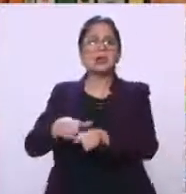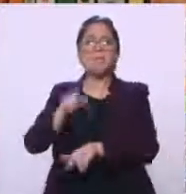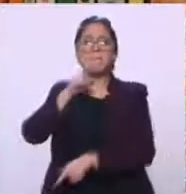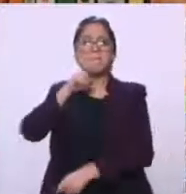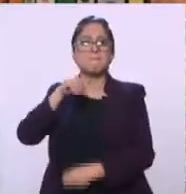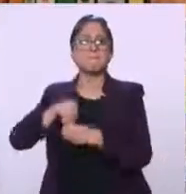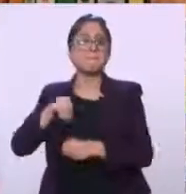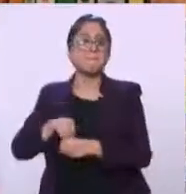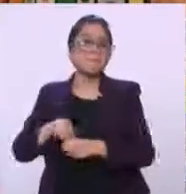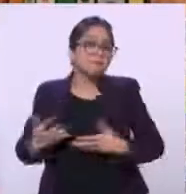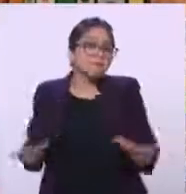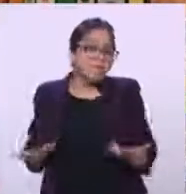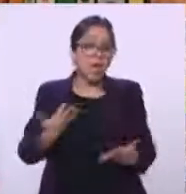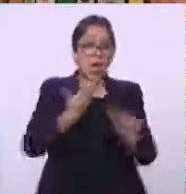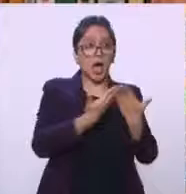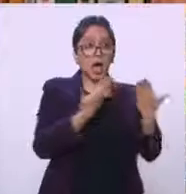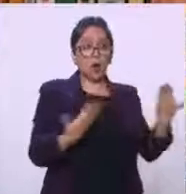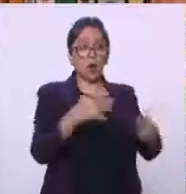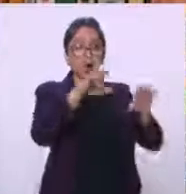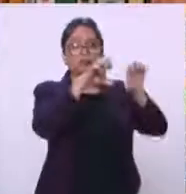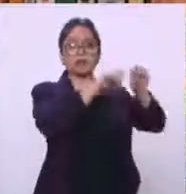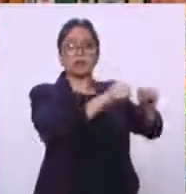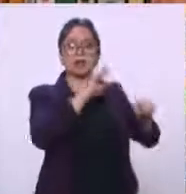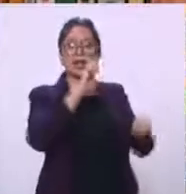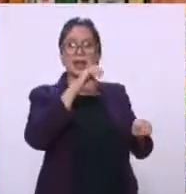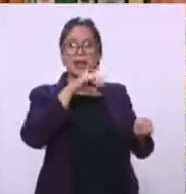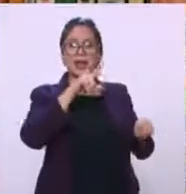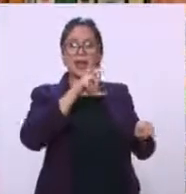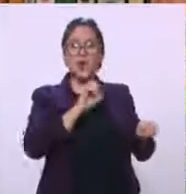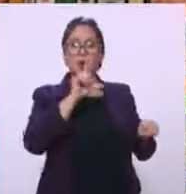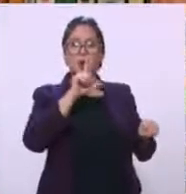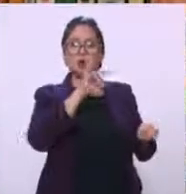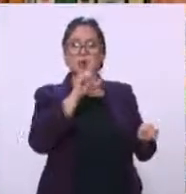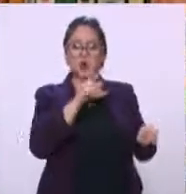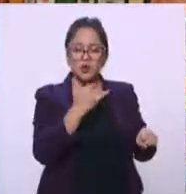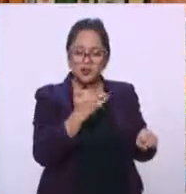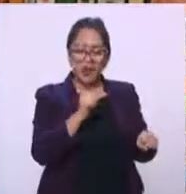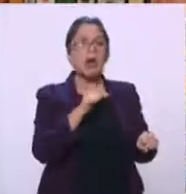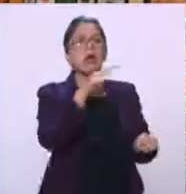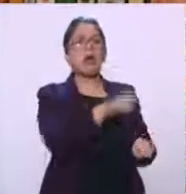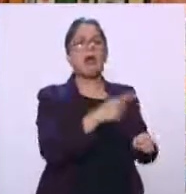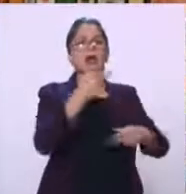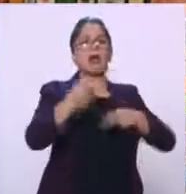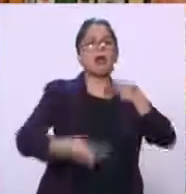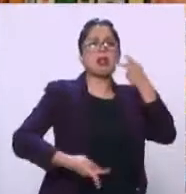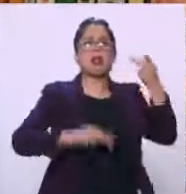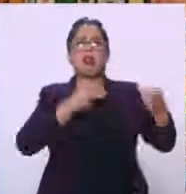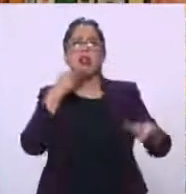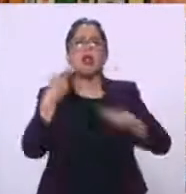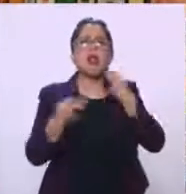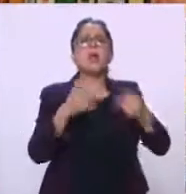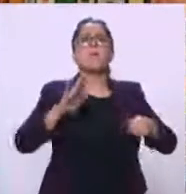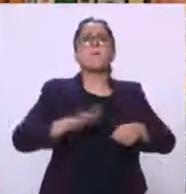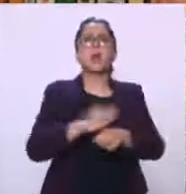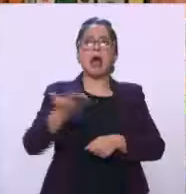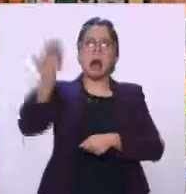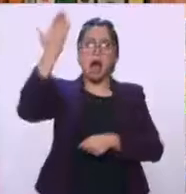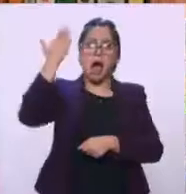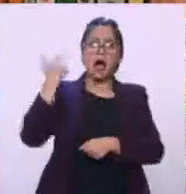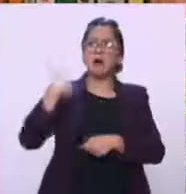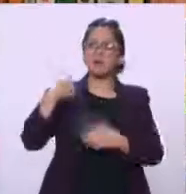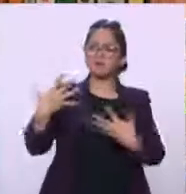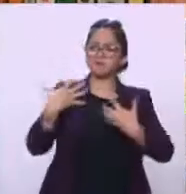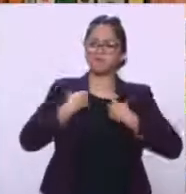Emilio Lozoya pues son solamente berrinches, patadas de ahogado, porque en realidad lo que está pasando en México es algo